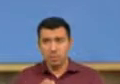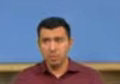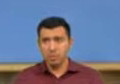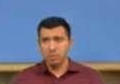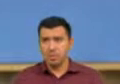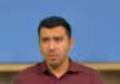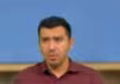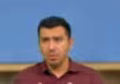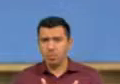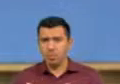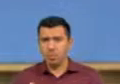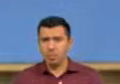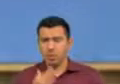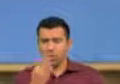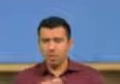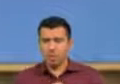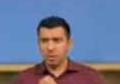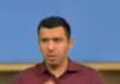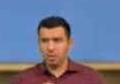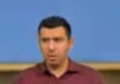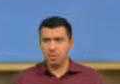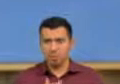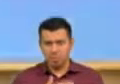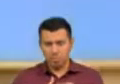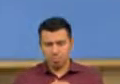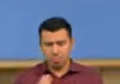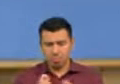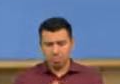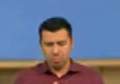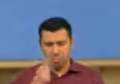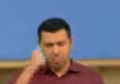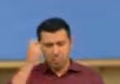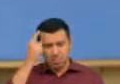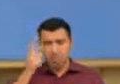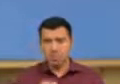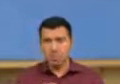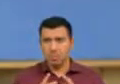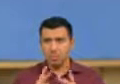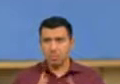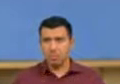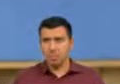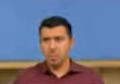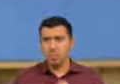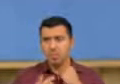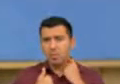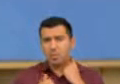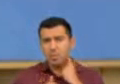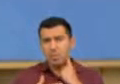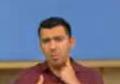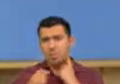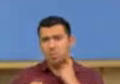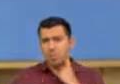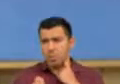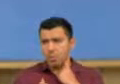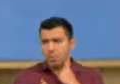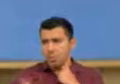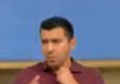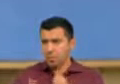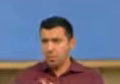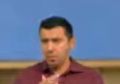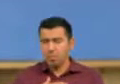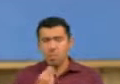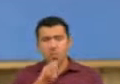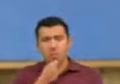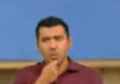durante más de tres años es un ha cambiado como persona que digamos conmigo pueden convivir homosexuales transexuales